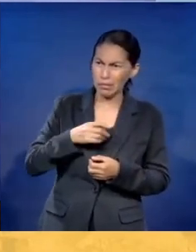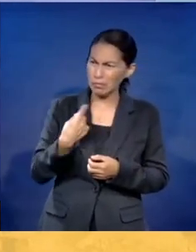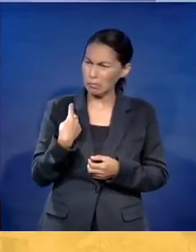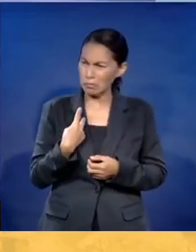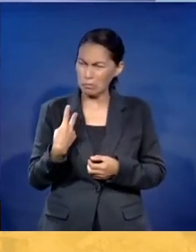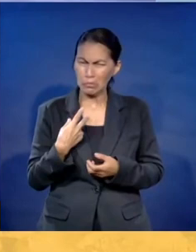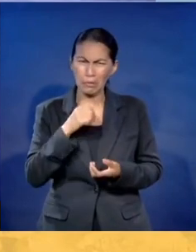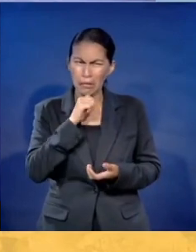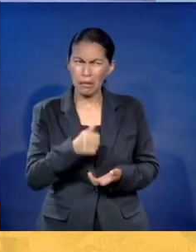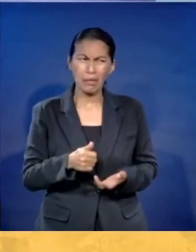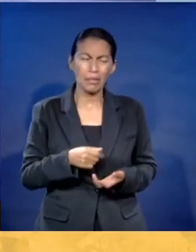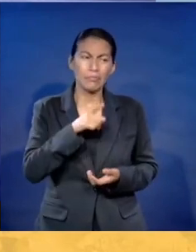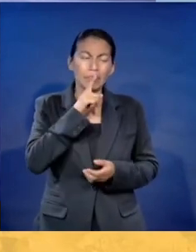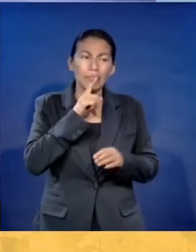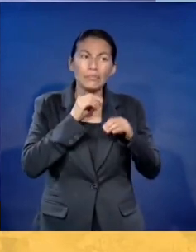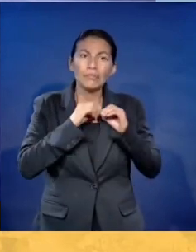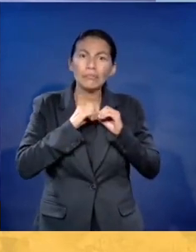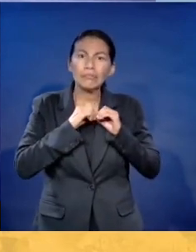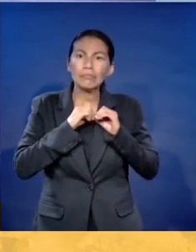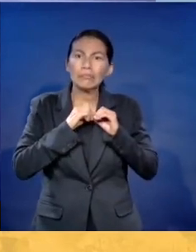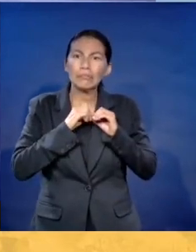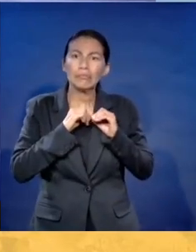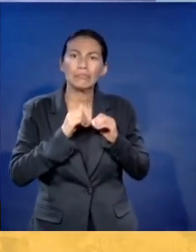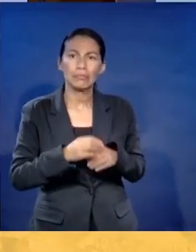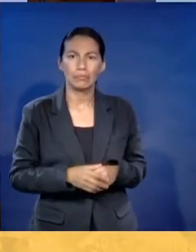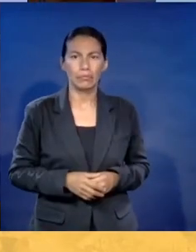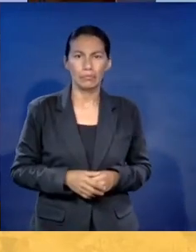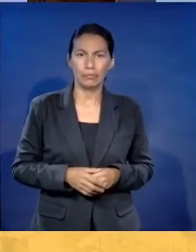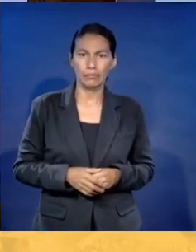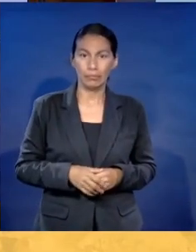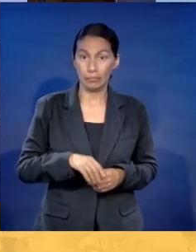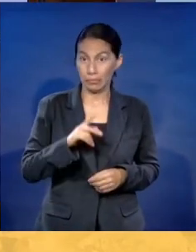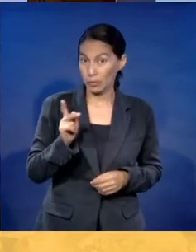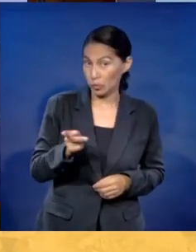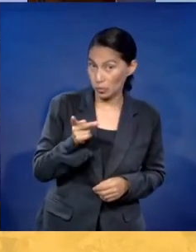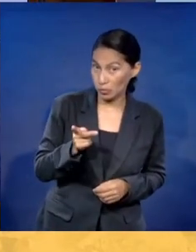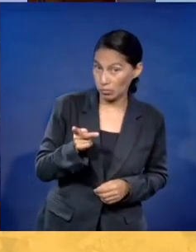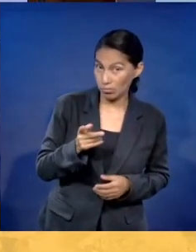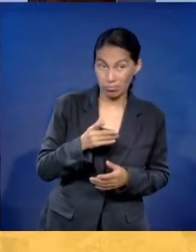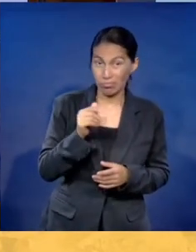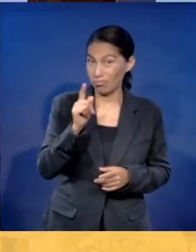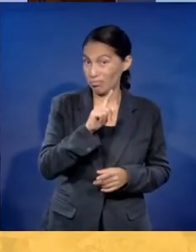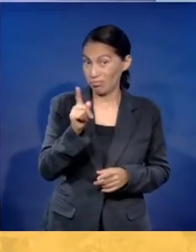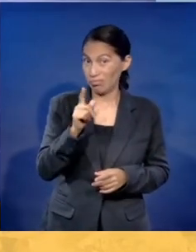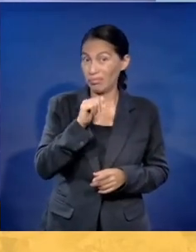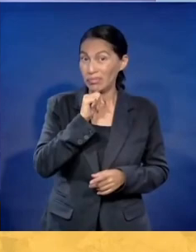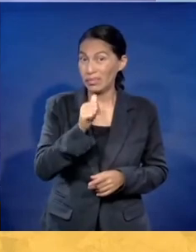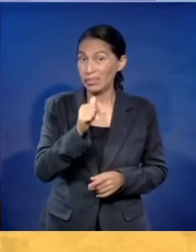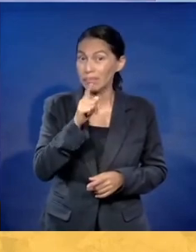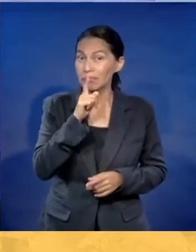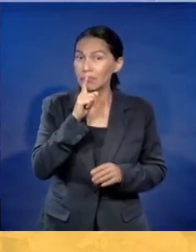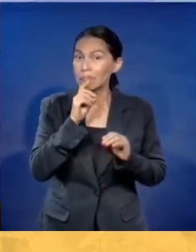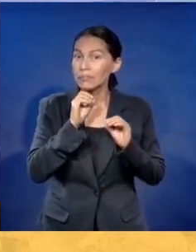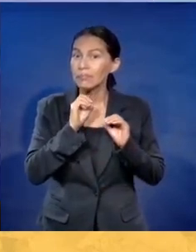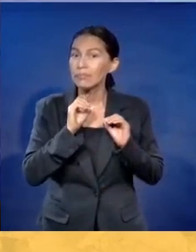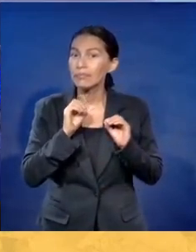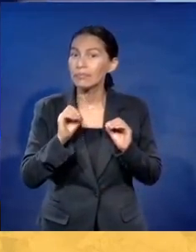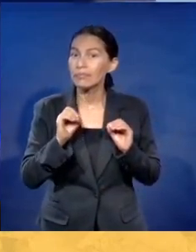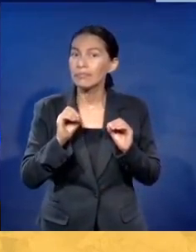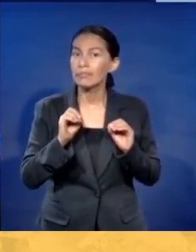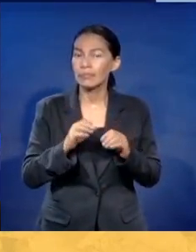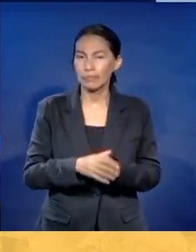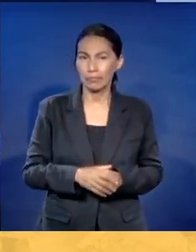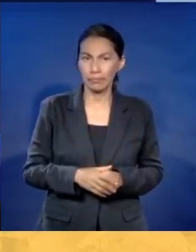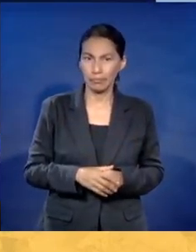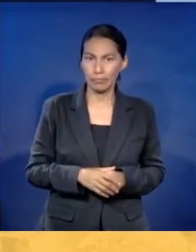no pero se lo callan no preguntan no se orientan se lo callan ahora vamos a agregarle otro factor